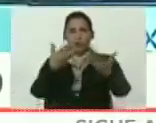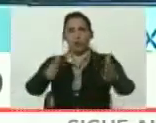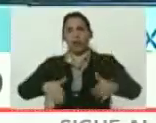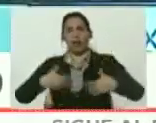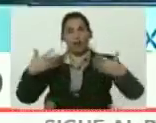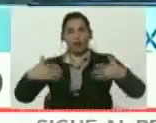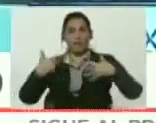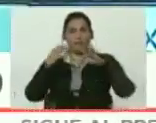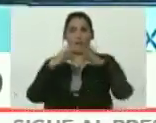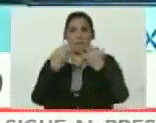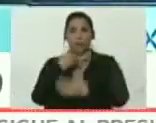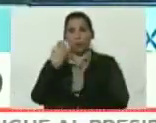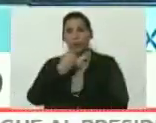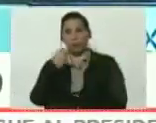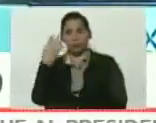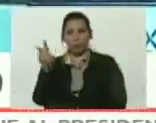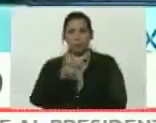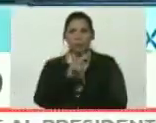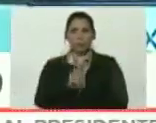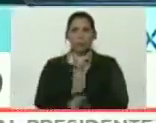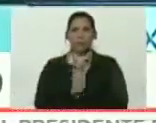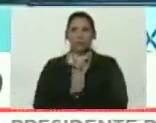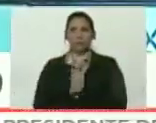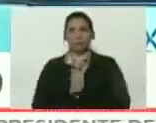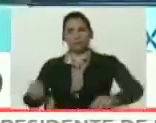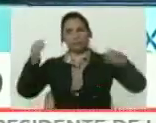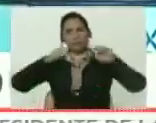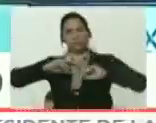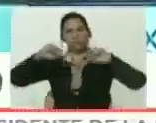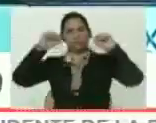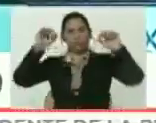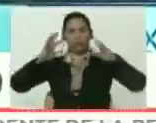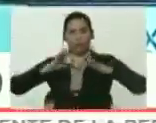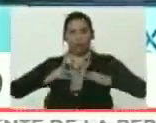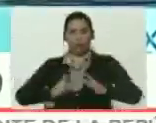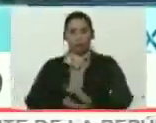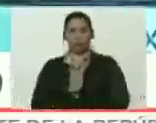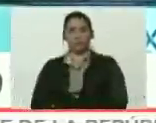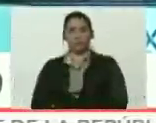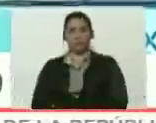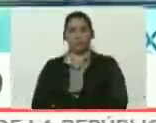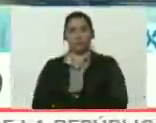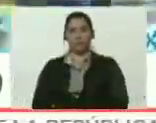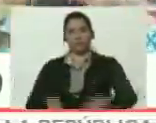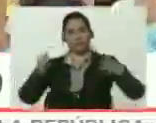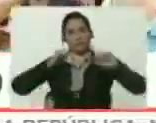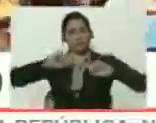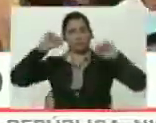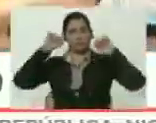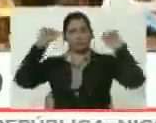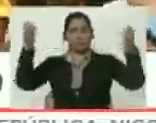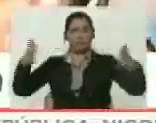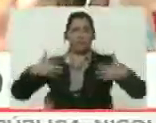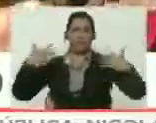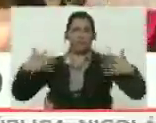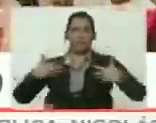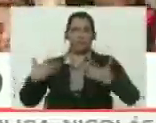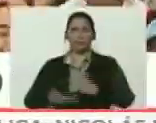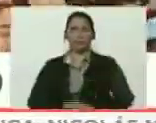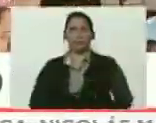familia y a la juventud venezolana. ¡Que viva la recreación! ¡Que viva la felicidad!